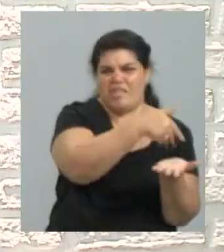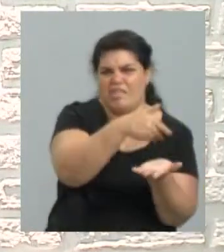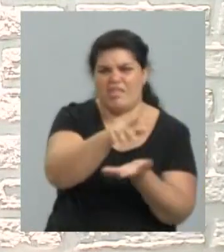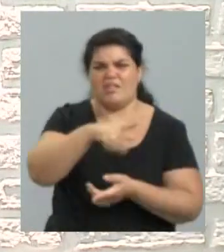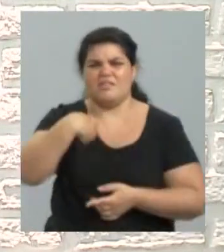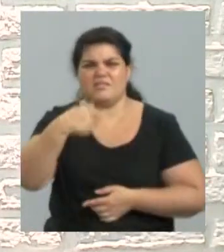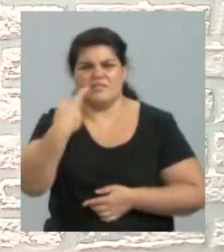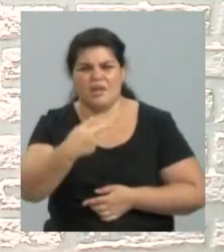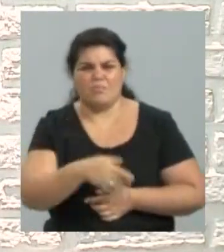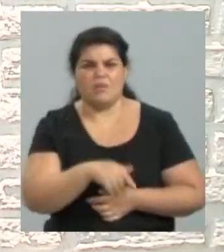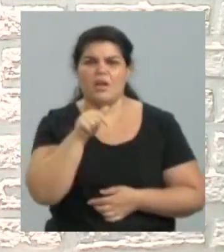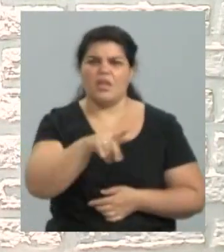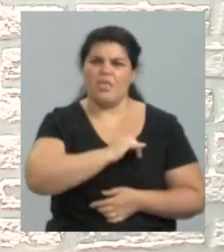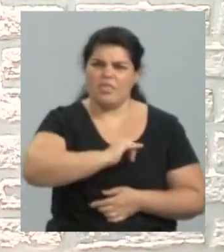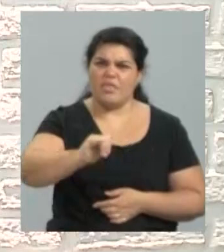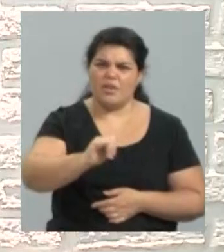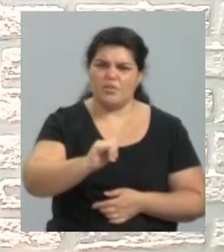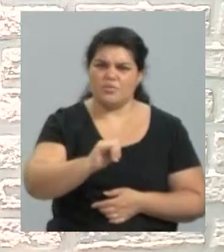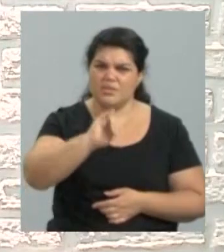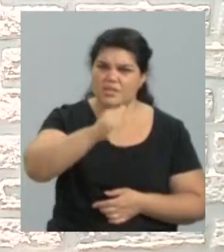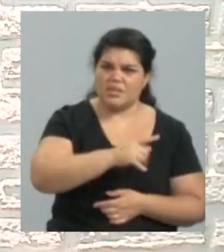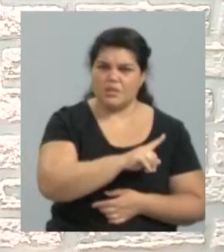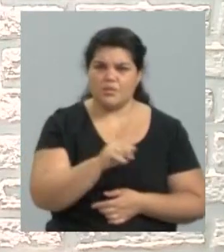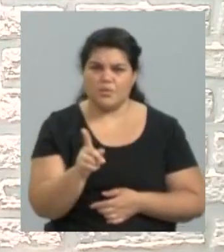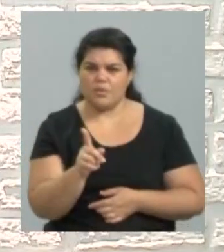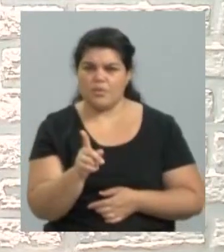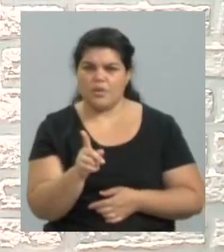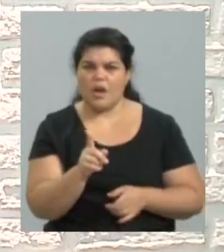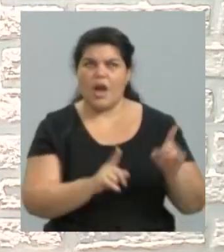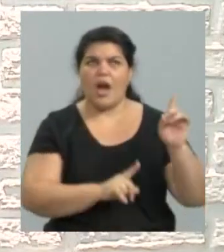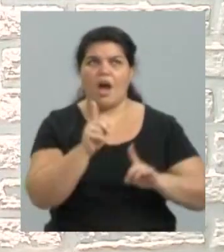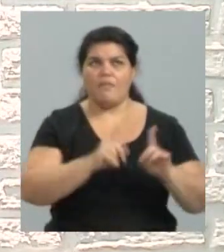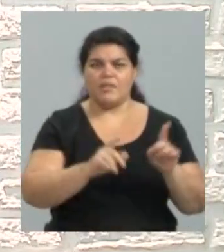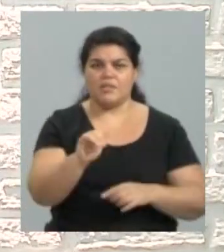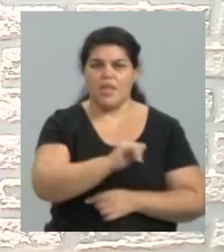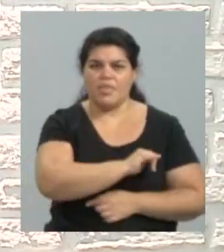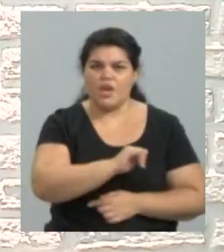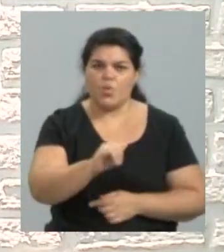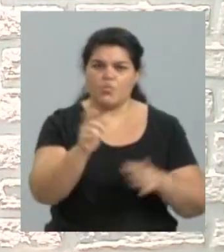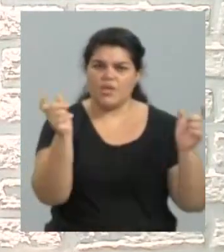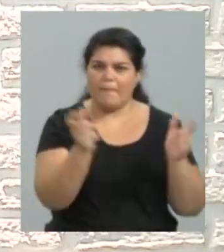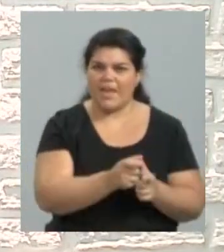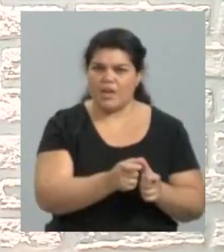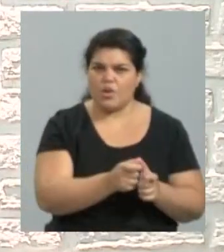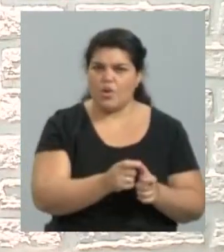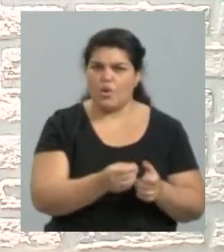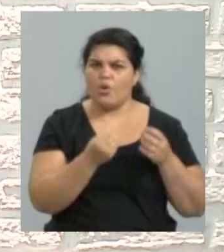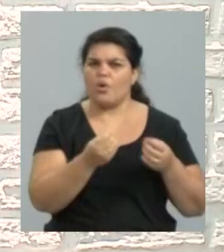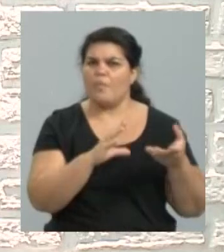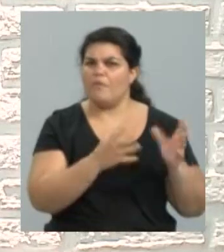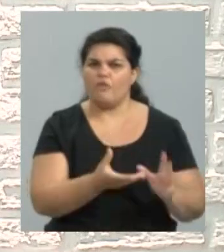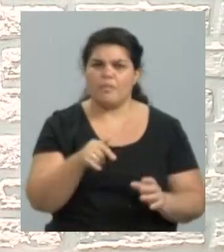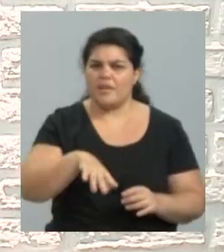INADI respecto a estos temas? ¿Se ha bajado un poco el tema de las denuncias al instituto? ¿Cómo lo ves en este